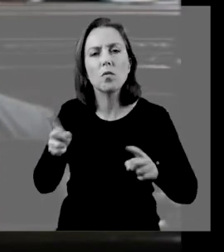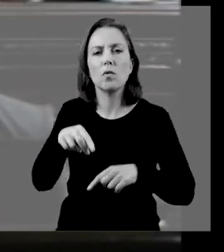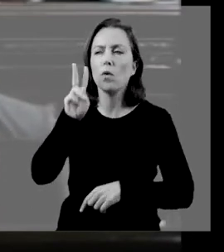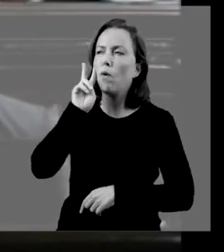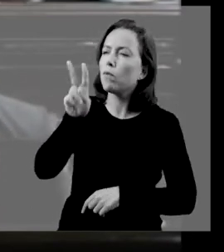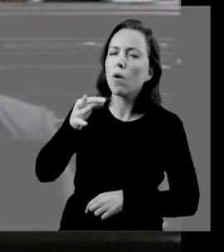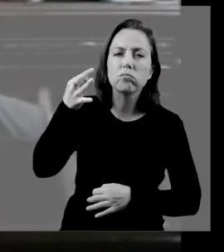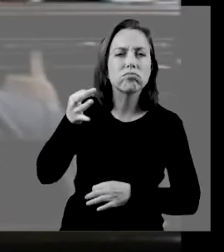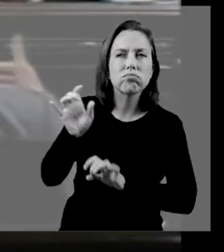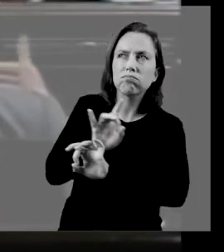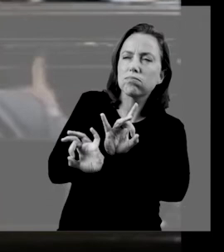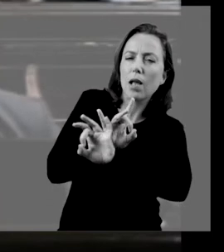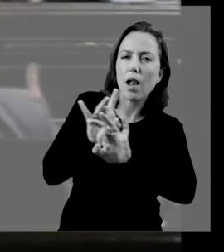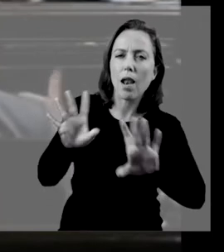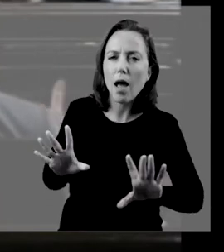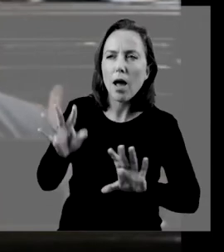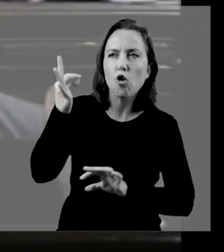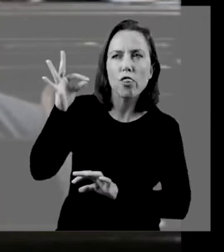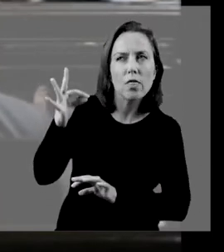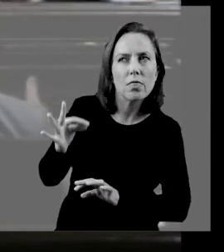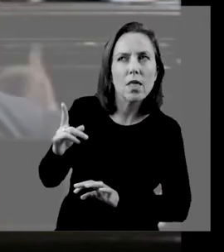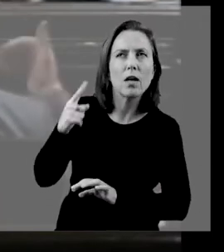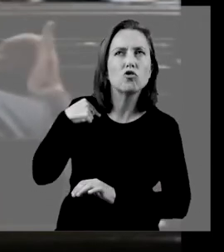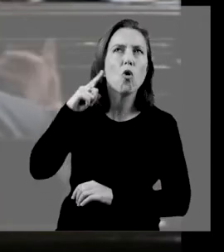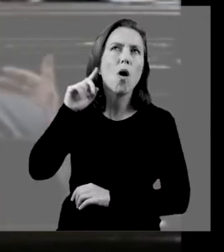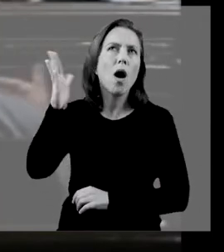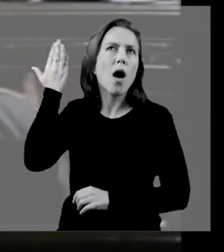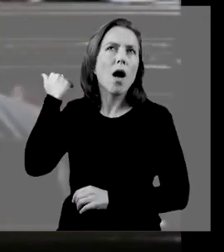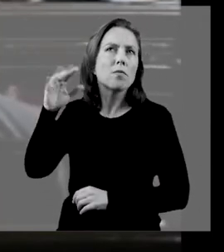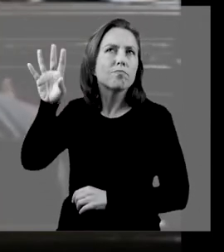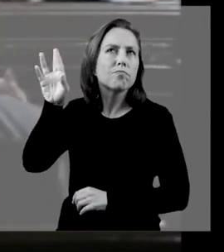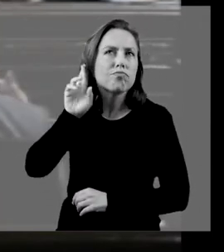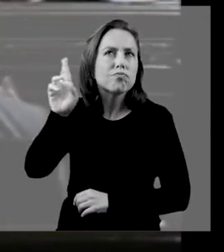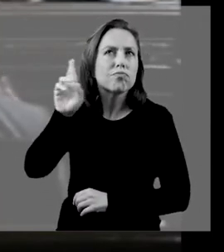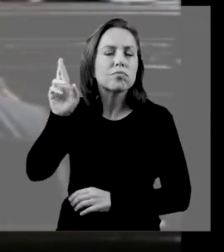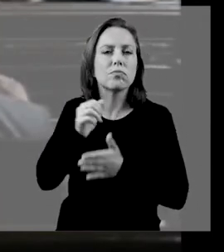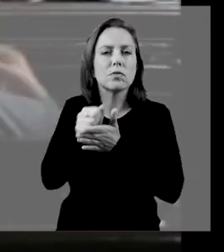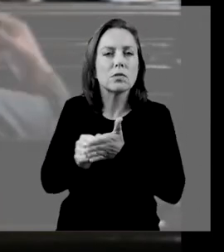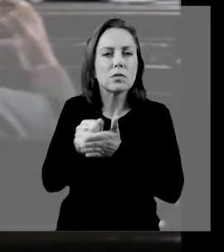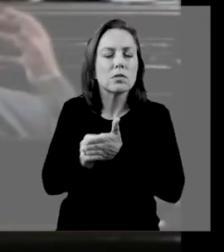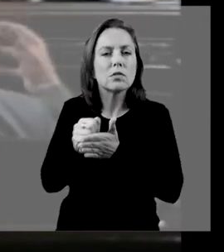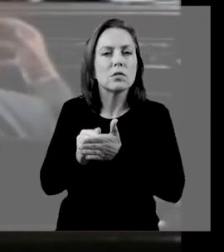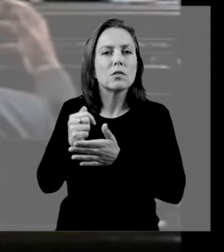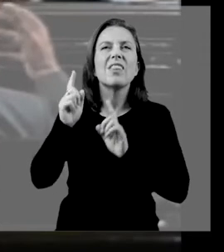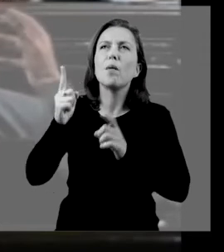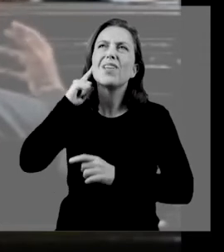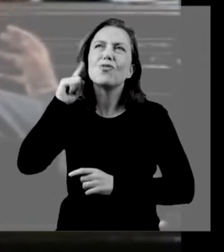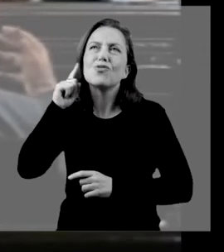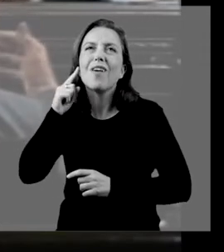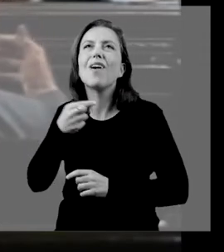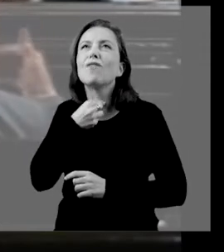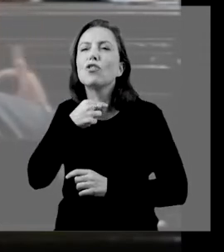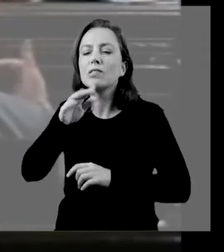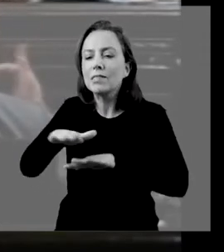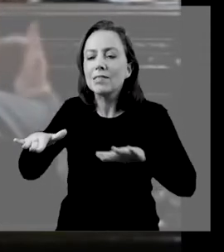ferrocarril pasaba por enfrente, lo sentíamos pasar casi por encima nuestro. Se sentían siempre los recreos de niños, una escuela de niños